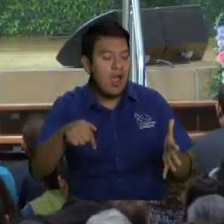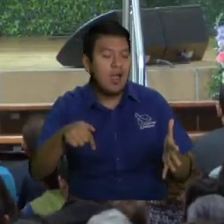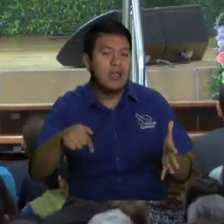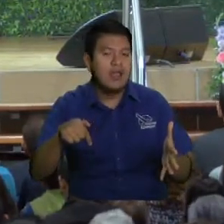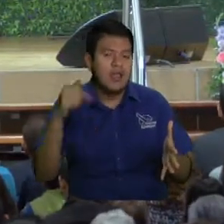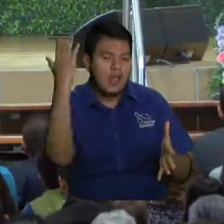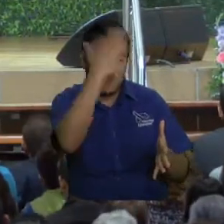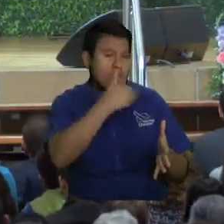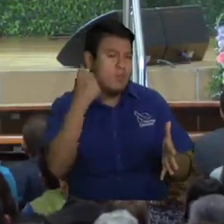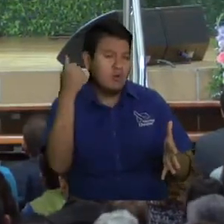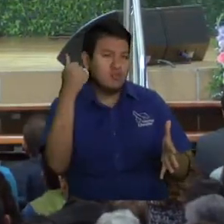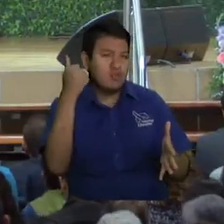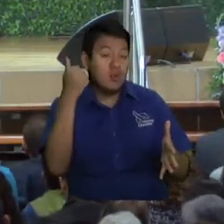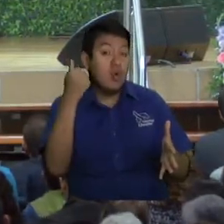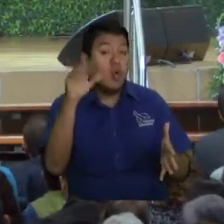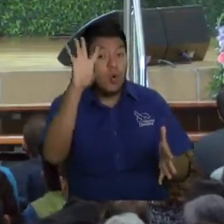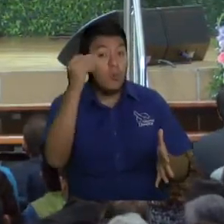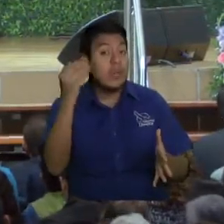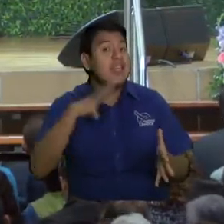tenemos